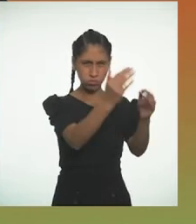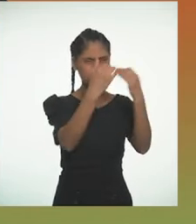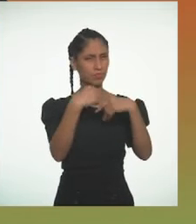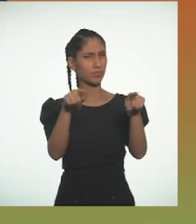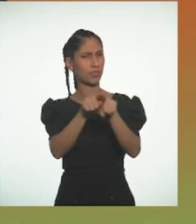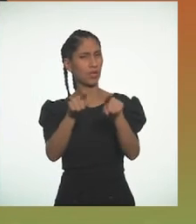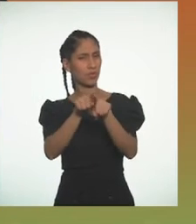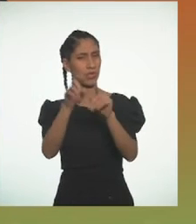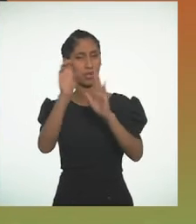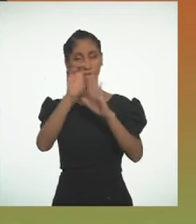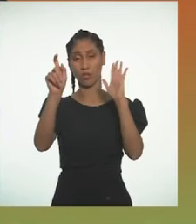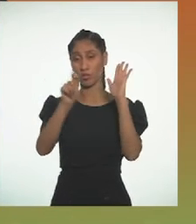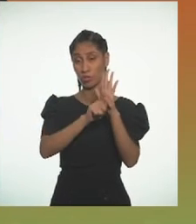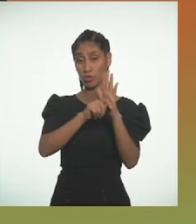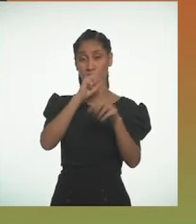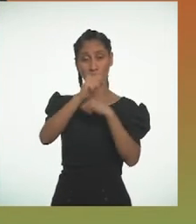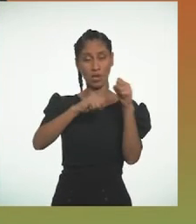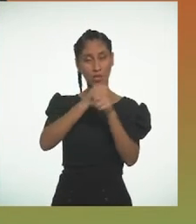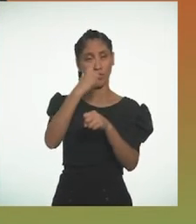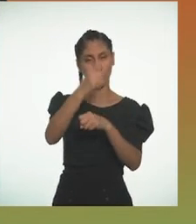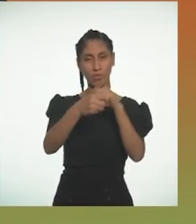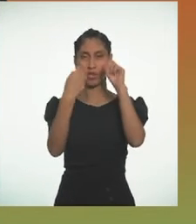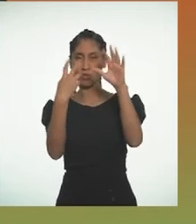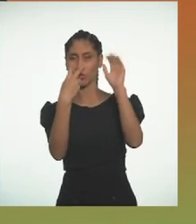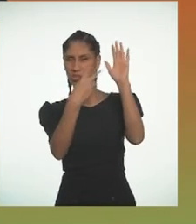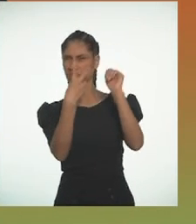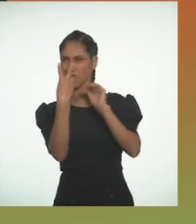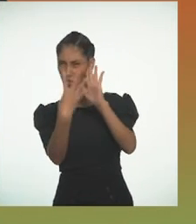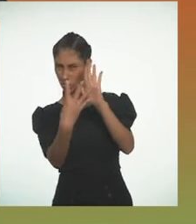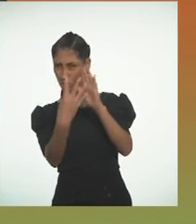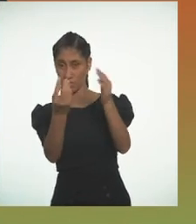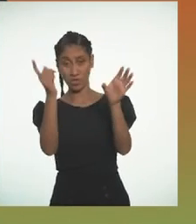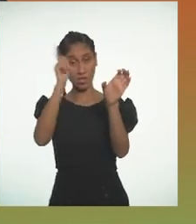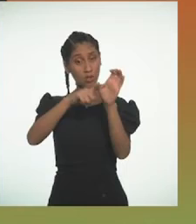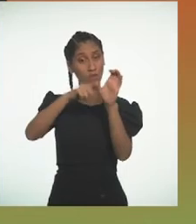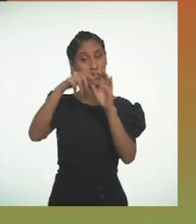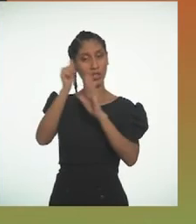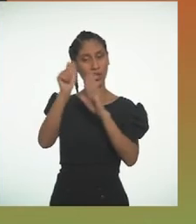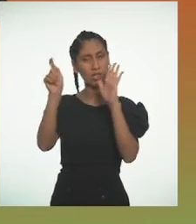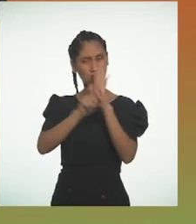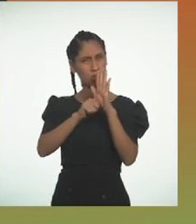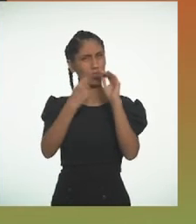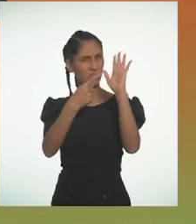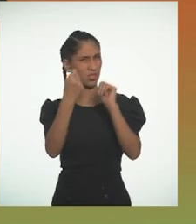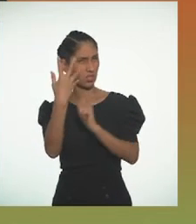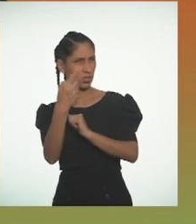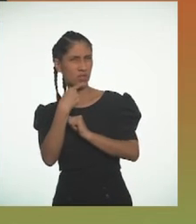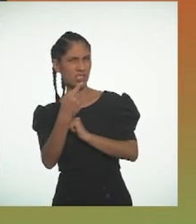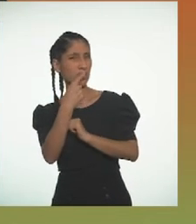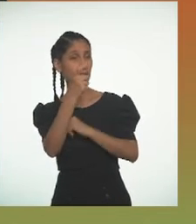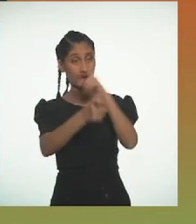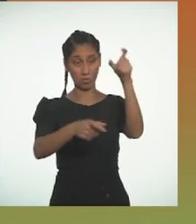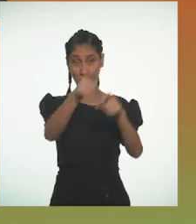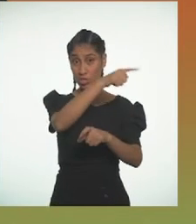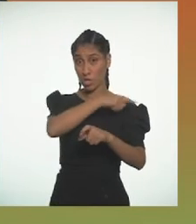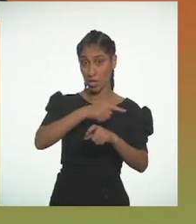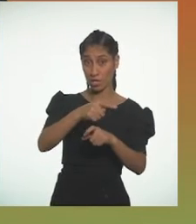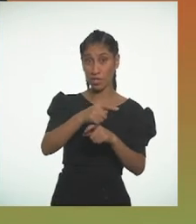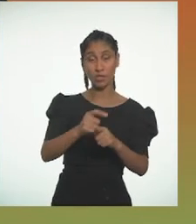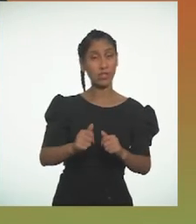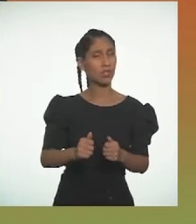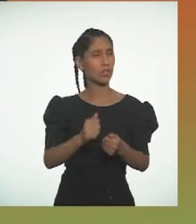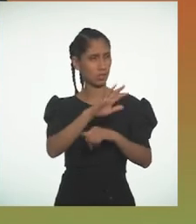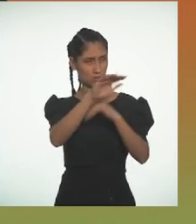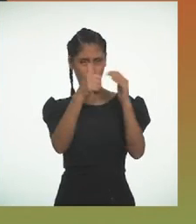Constitución de 1979 se incluye el artículo 65, que dice que son ciudadanos peruanos los